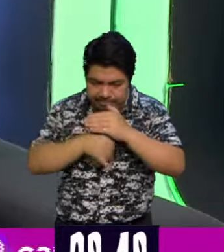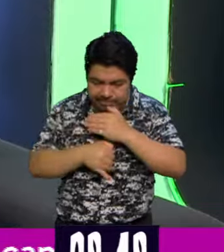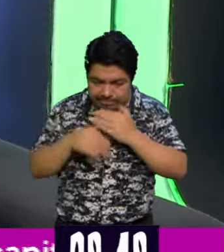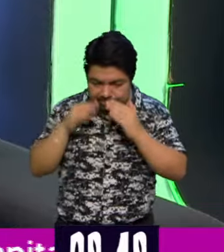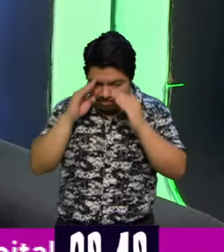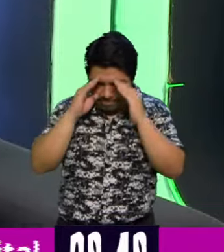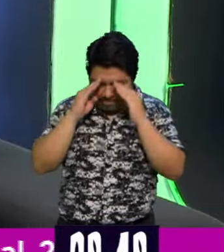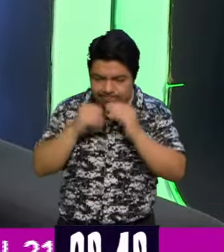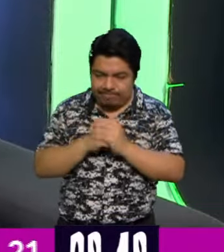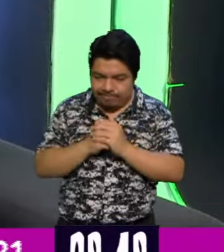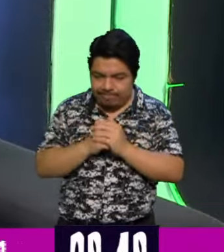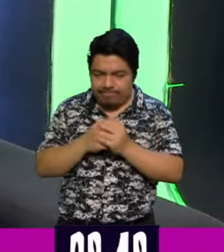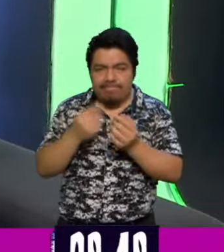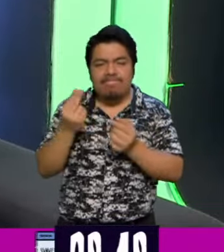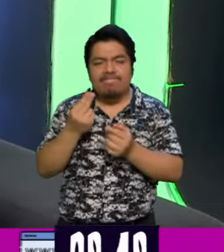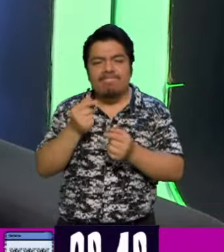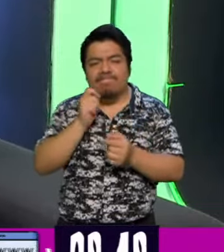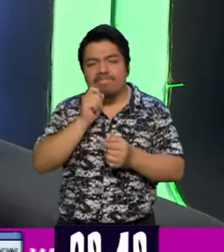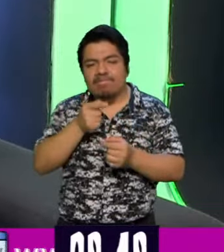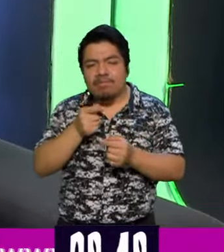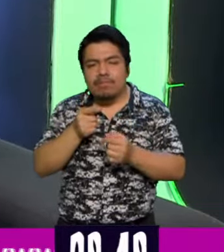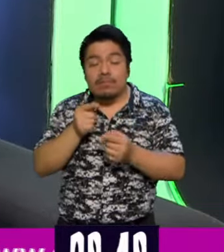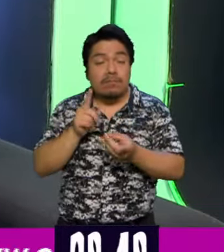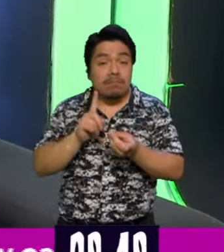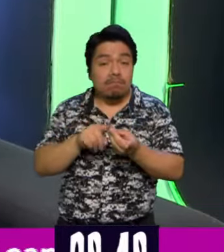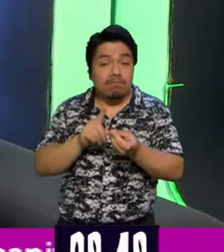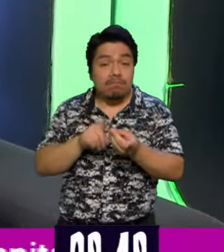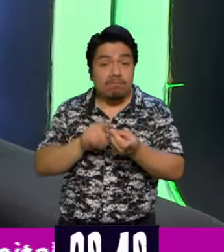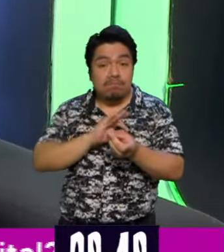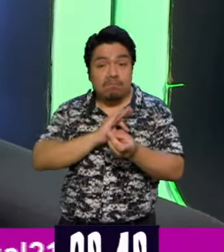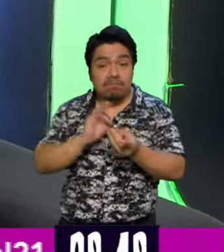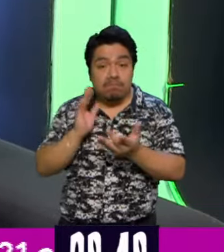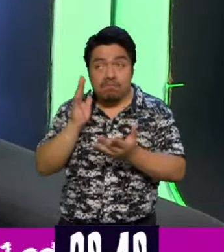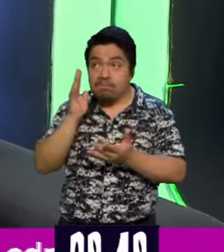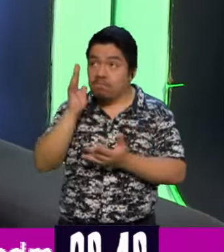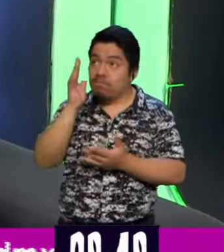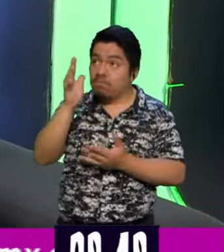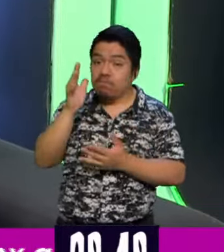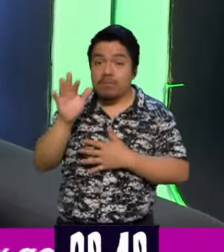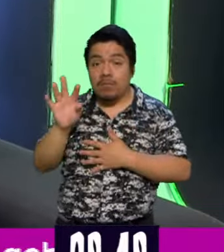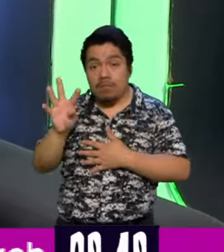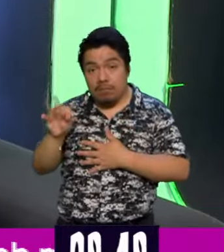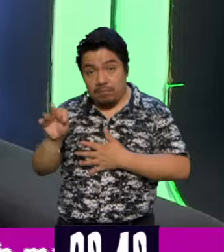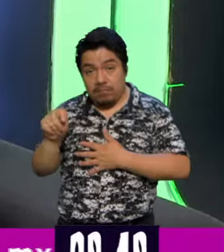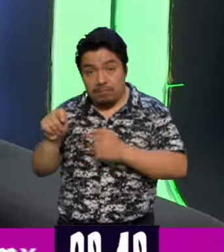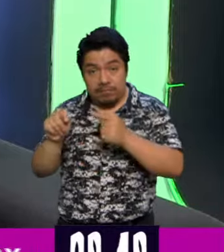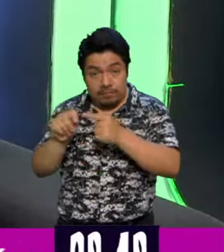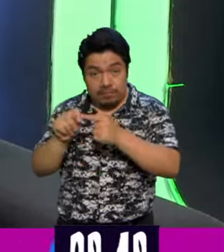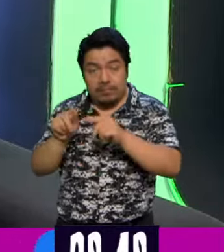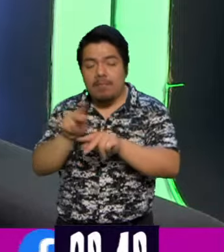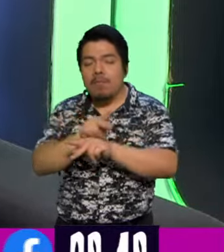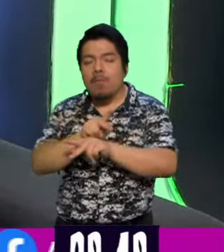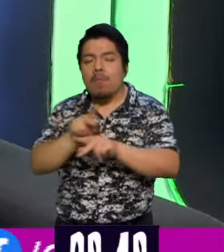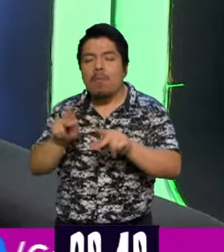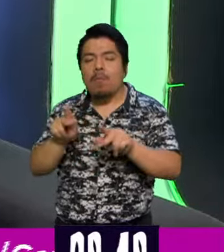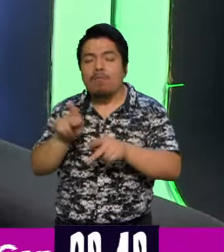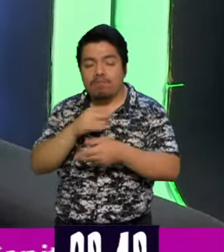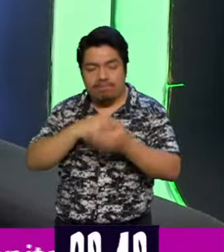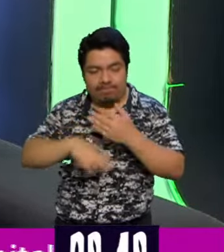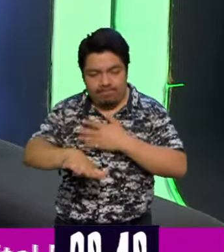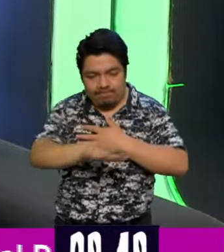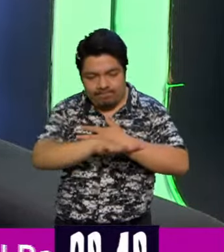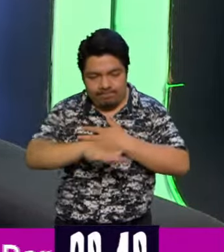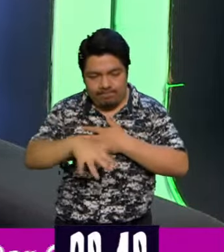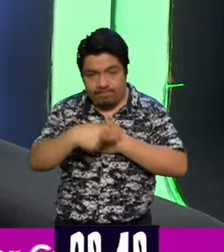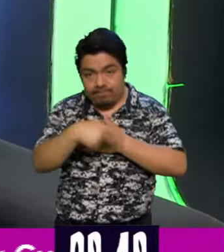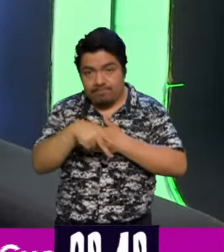¿cómo te diré?, luces sobre hacia dónde podemos construir una televisión pública que de alguna manera